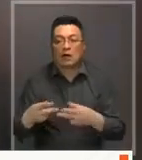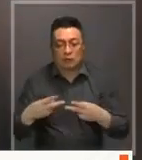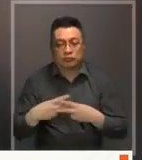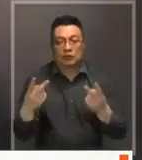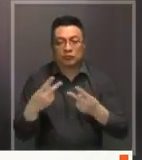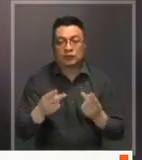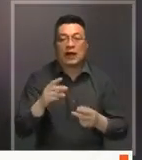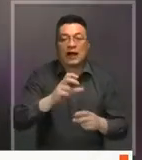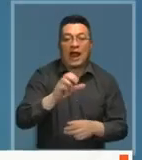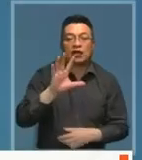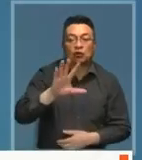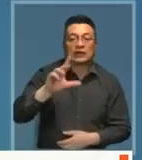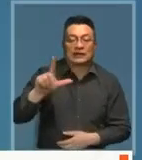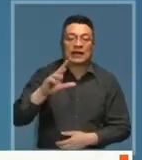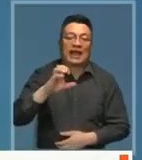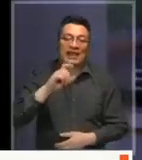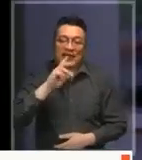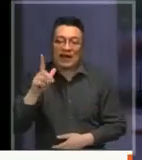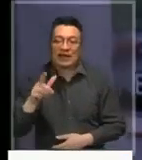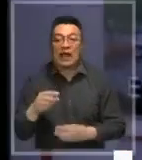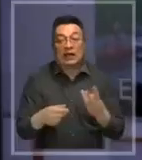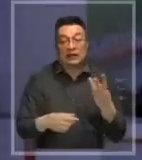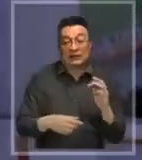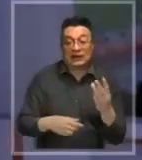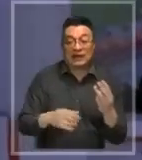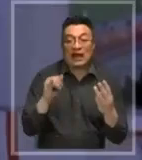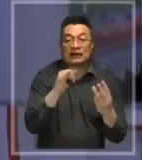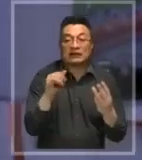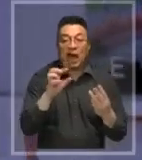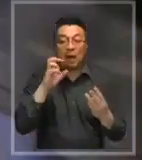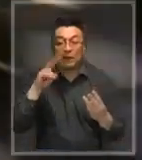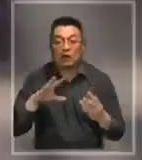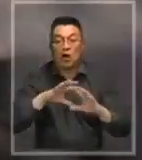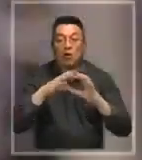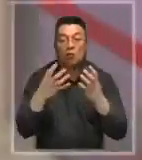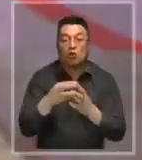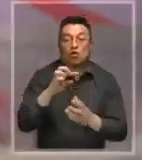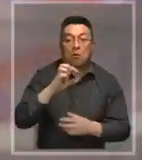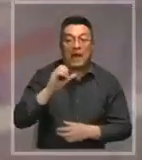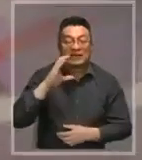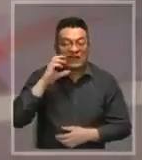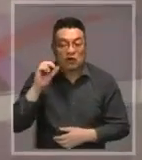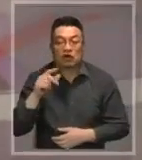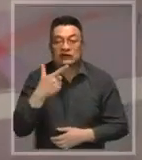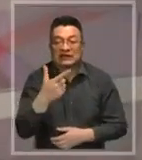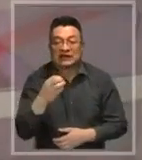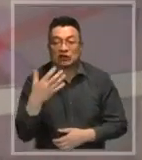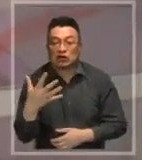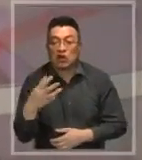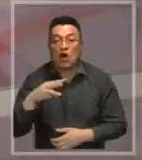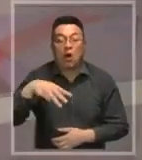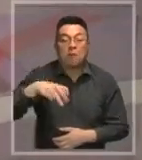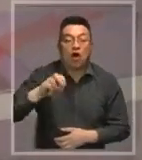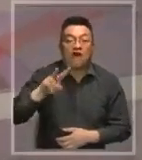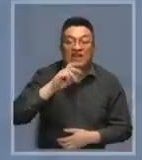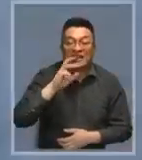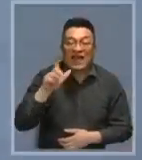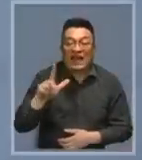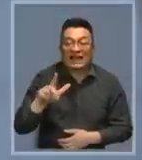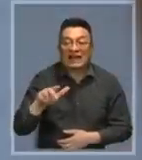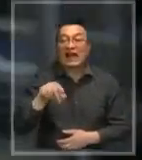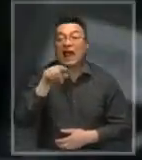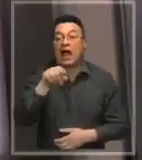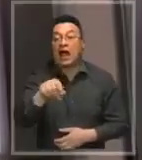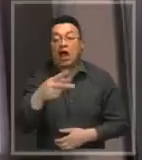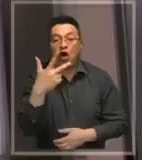canal 56 en Entel, el 30 de Zapping en Mundo Pacífico, el 705, y en Movistar sintonizando el número